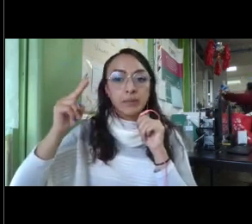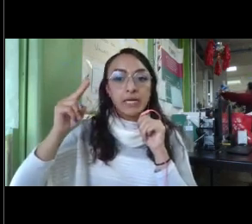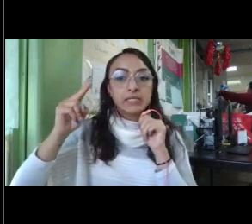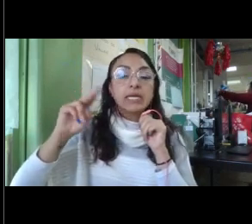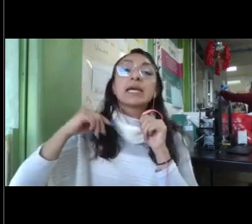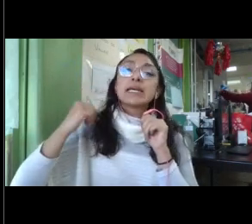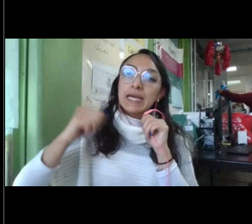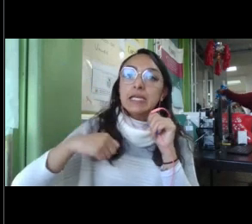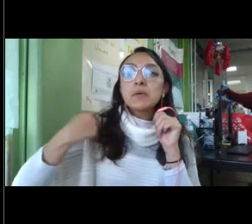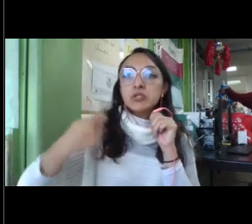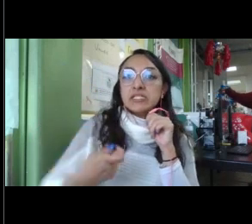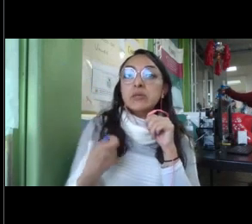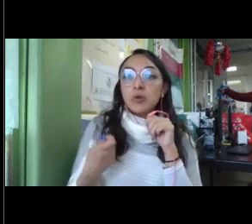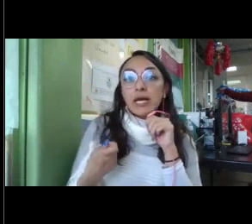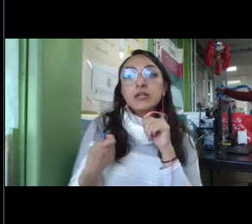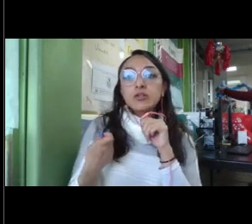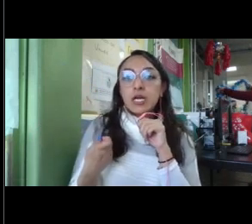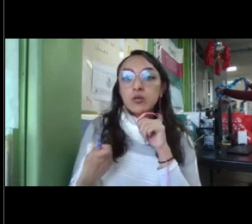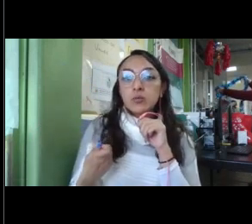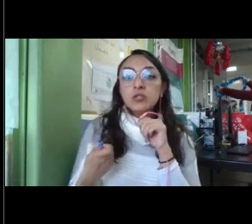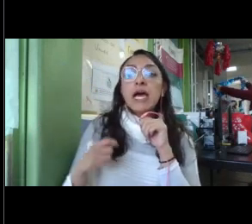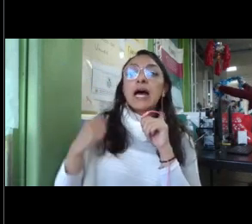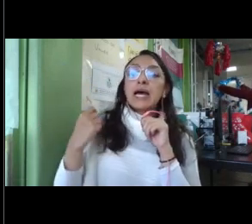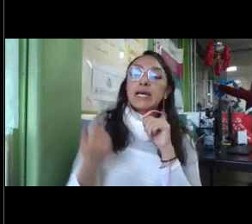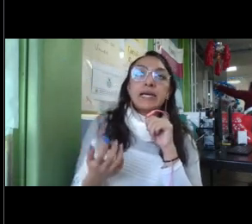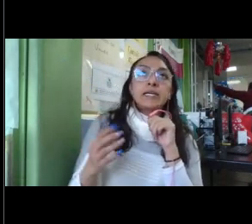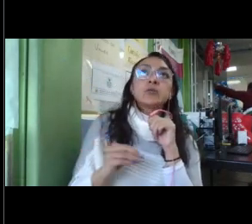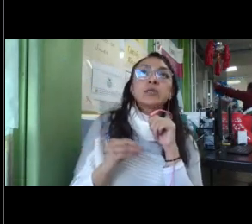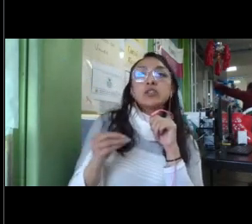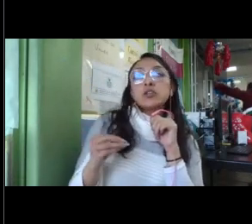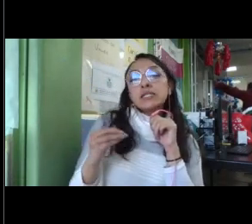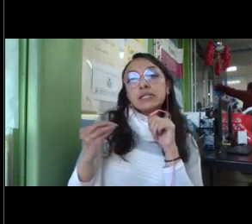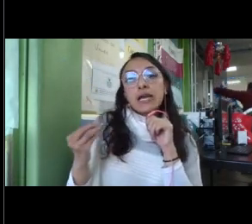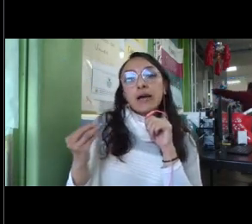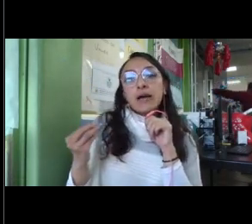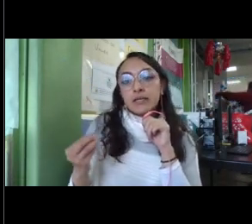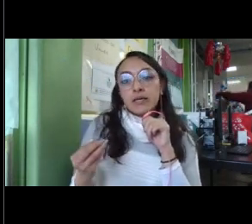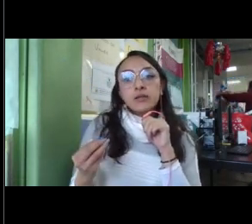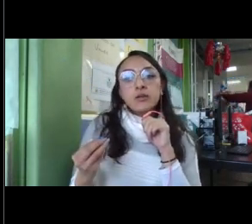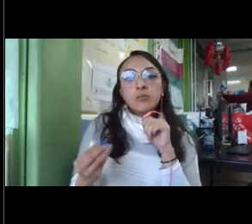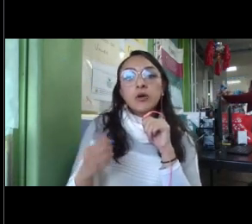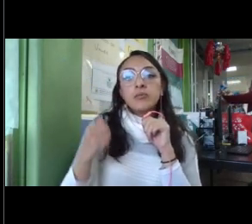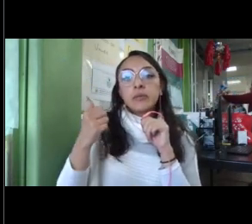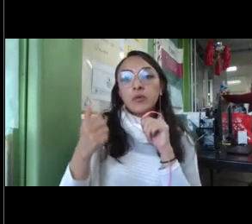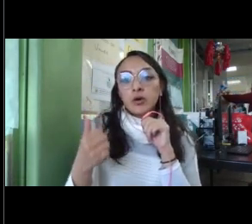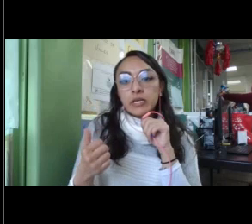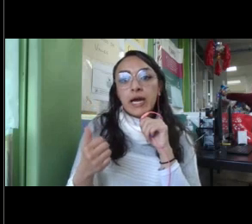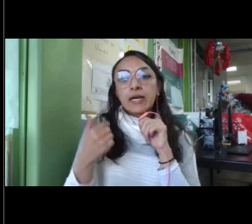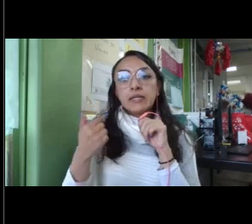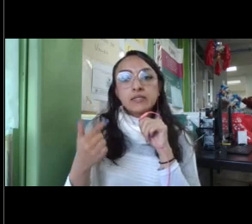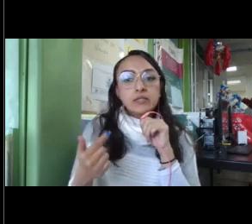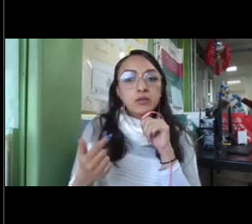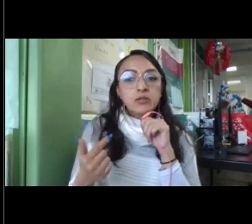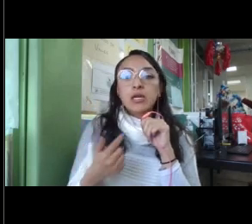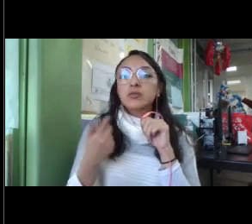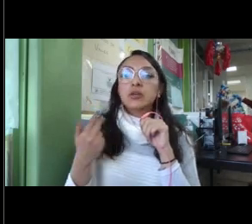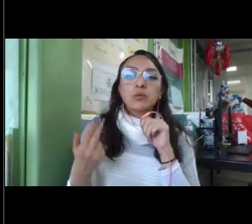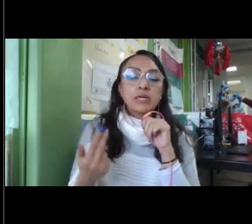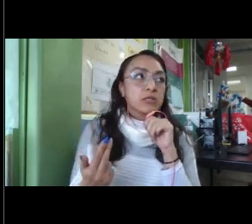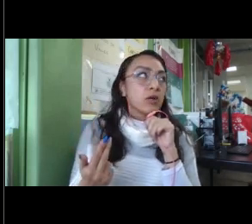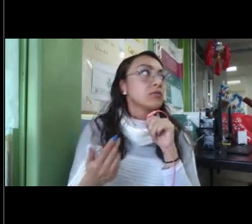hemisferios cerebrales. Y aquí vamos a estimular en los alumnos cuestiones de habilidad como memoria,